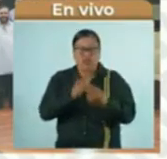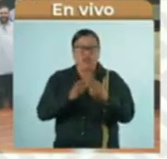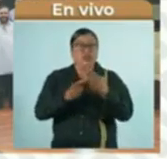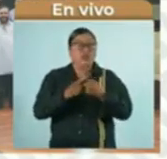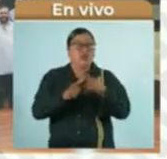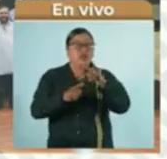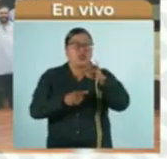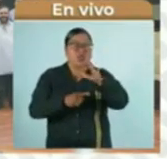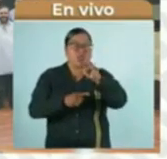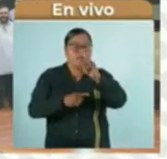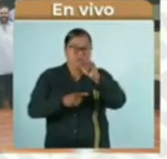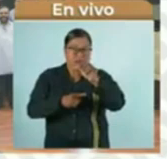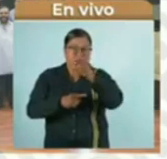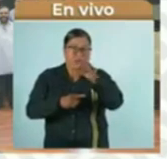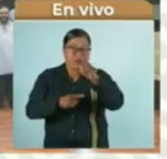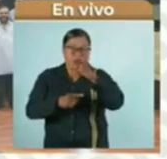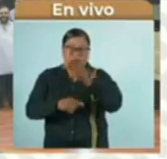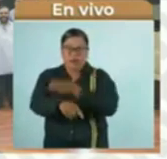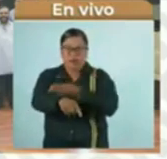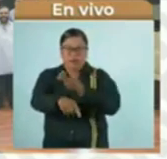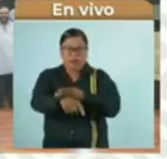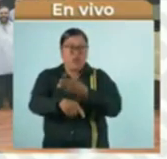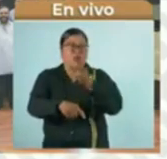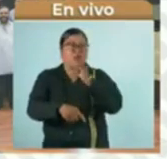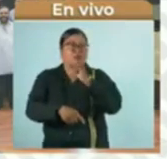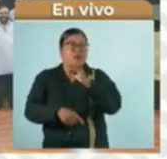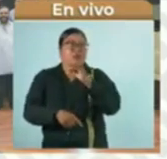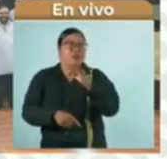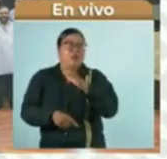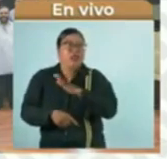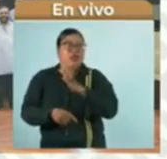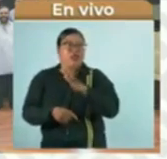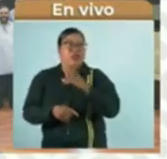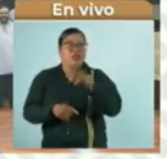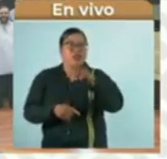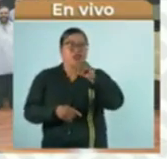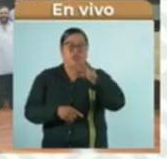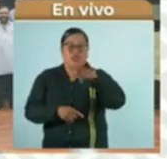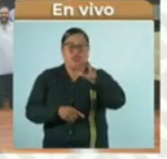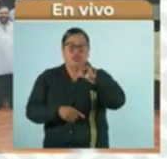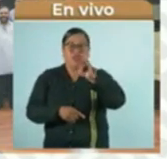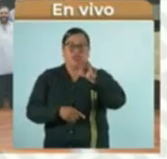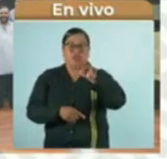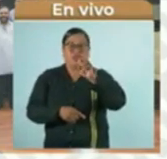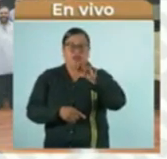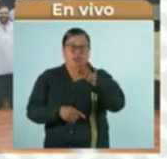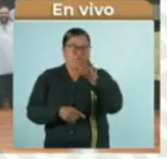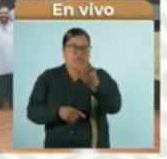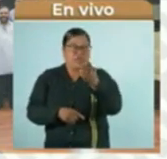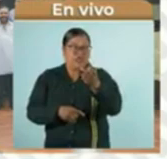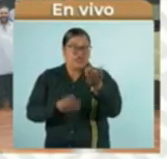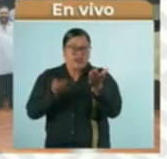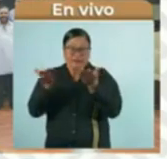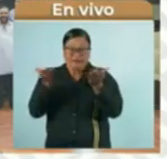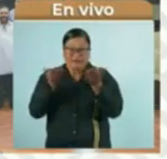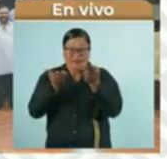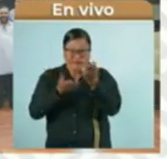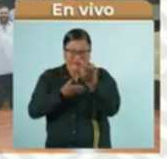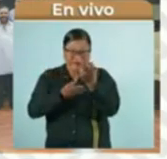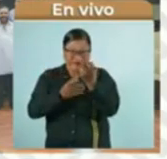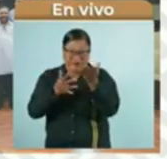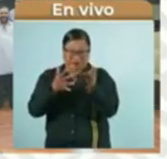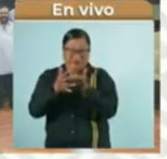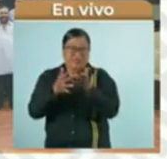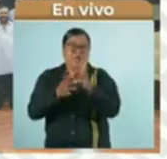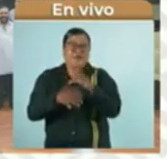ajapa de Madero y San Pedro gilotepec pertenece a Magdalena tequisistlán este asunto nos da